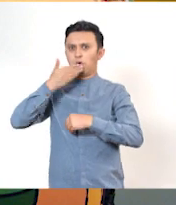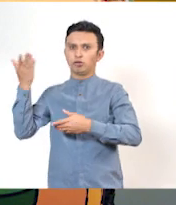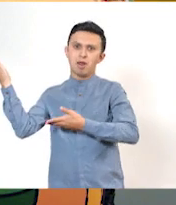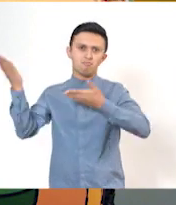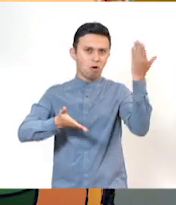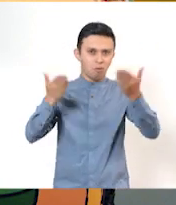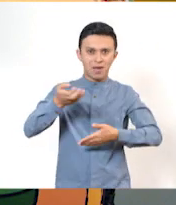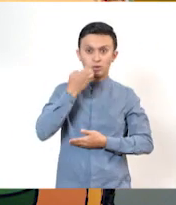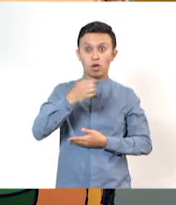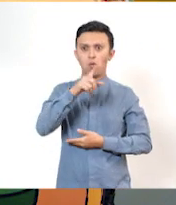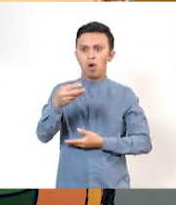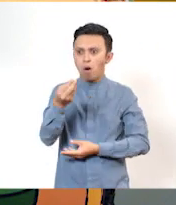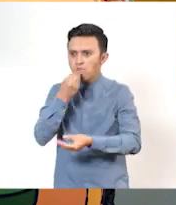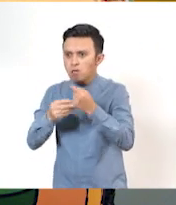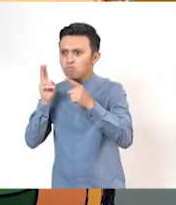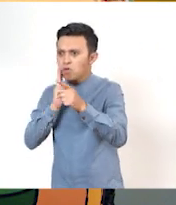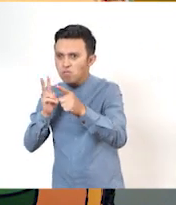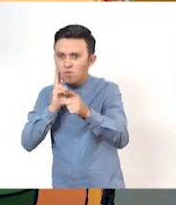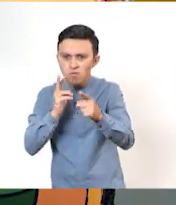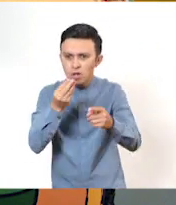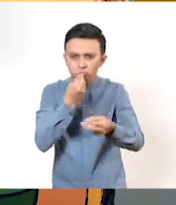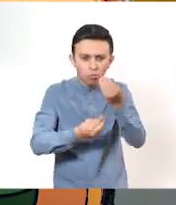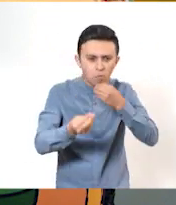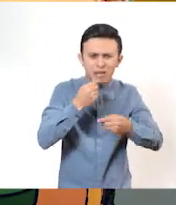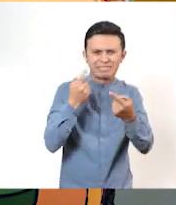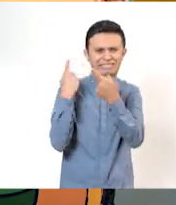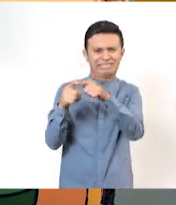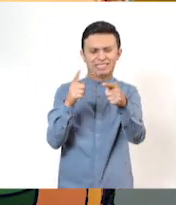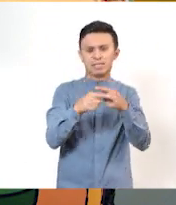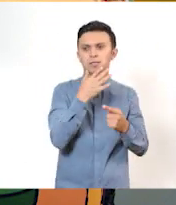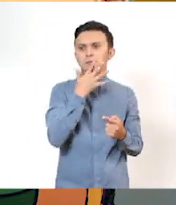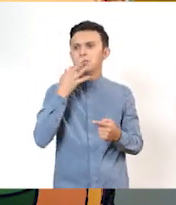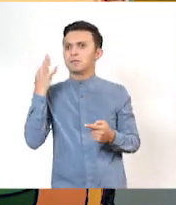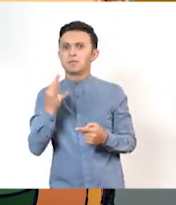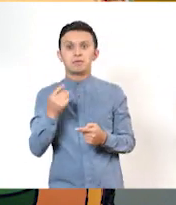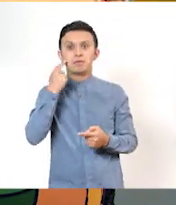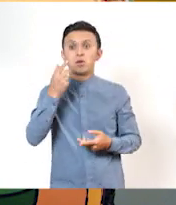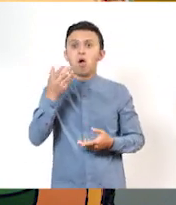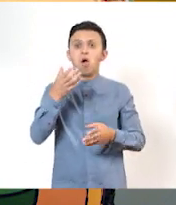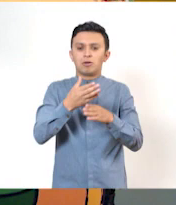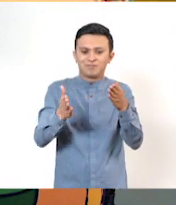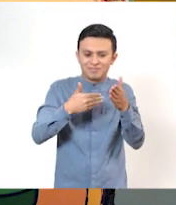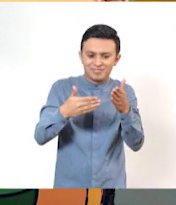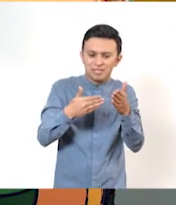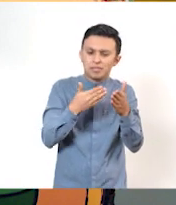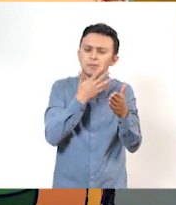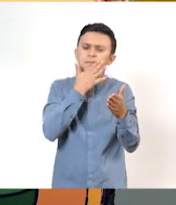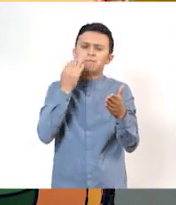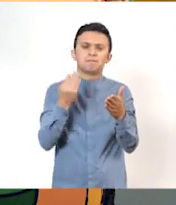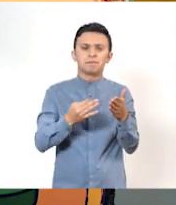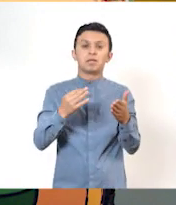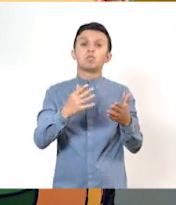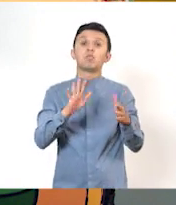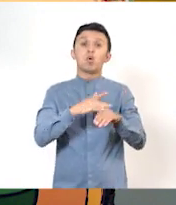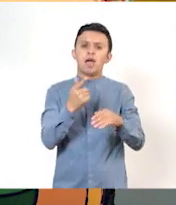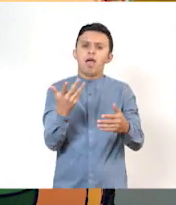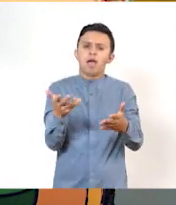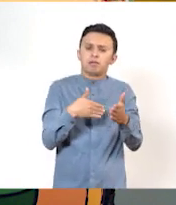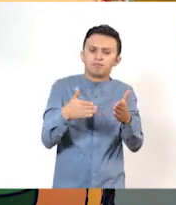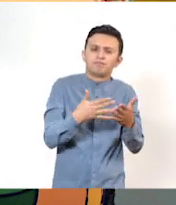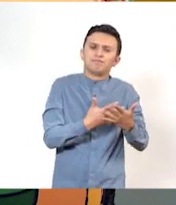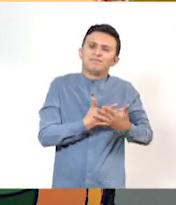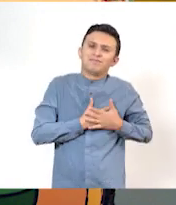festín, conocieron un montón de sabores deliciosos y compartieron cosas hechas con amor. Y lo que se hace con amor no puede saber